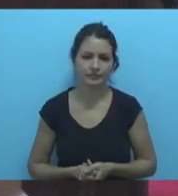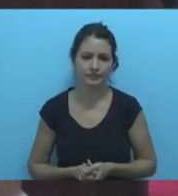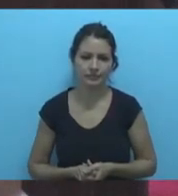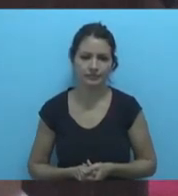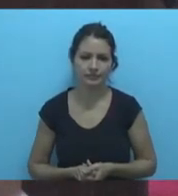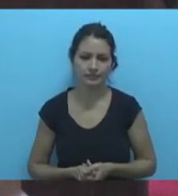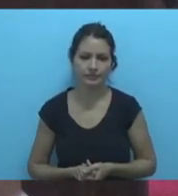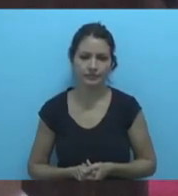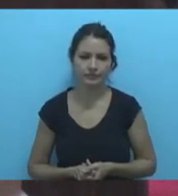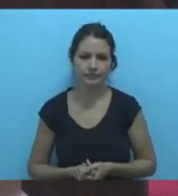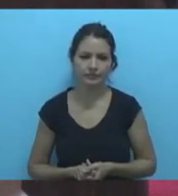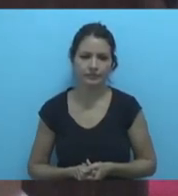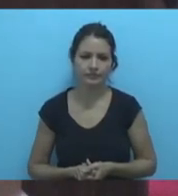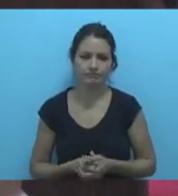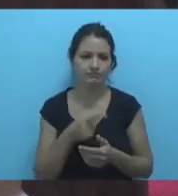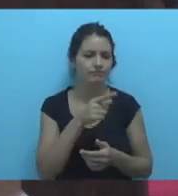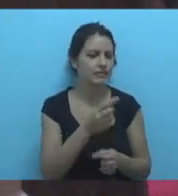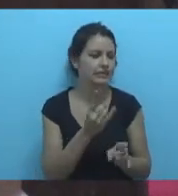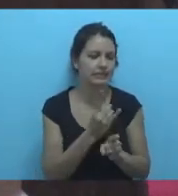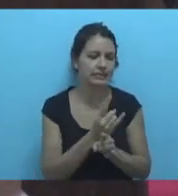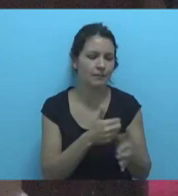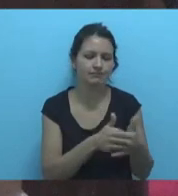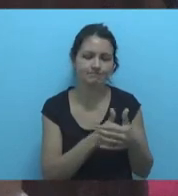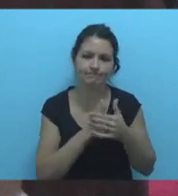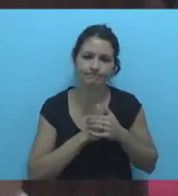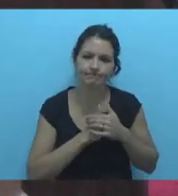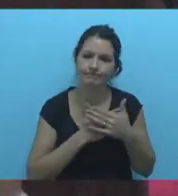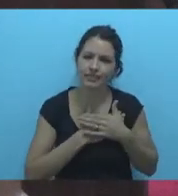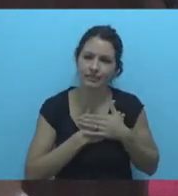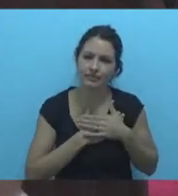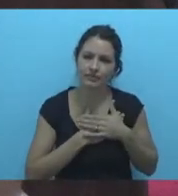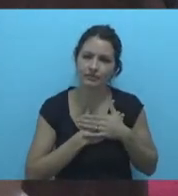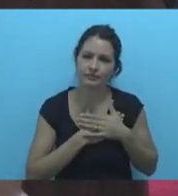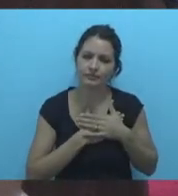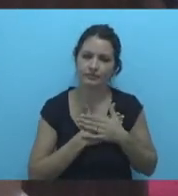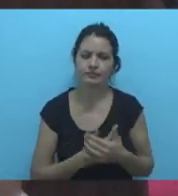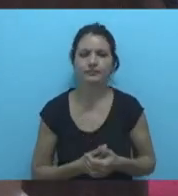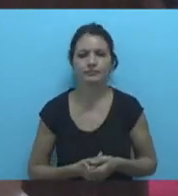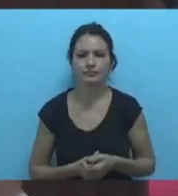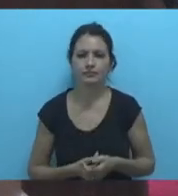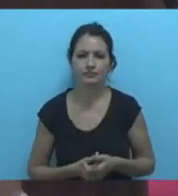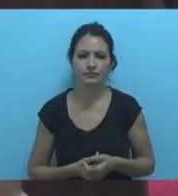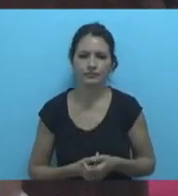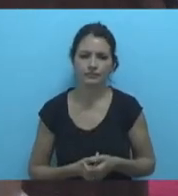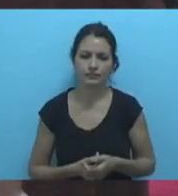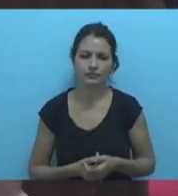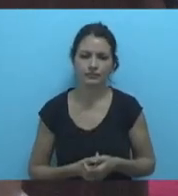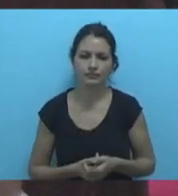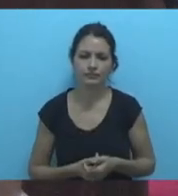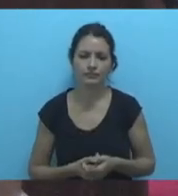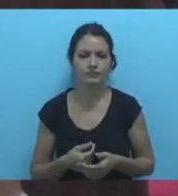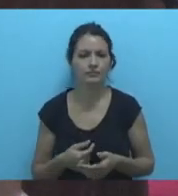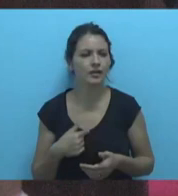Siempre va a estar presente en mí Roberto y quiero también agregar, además de todo lo que decía Carlitos y lo que decía Matilde,